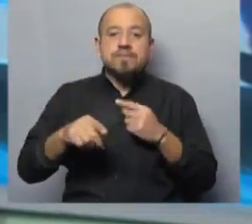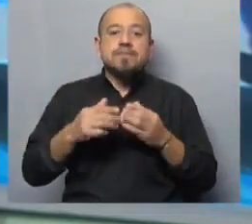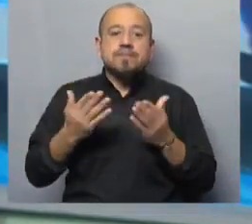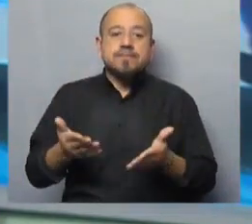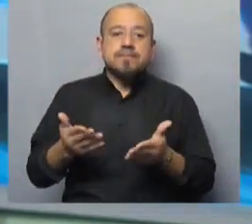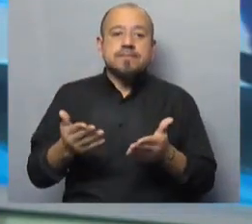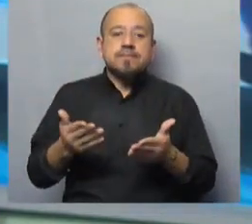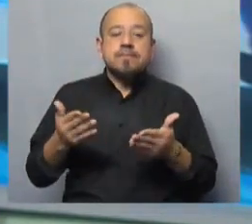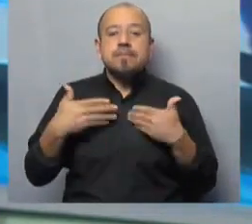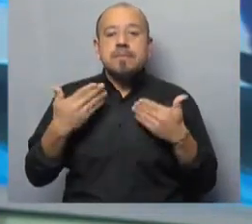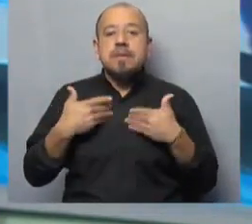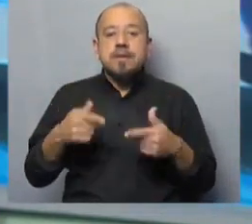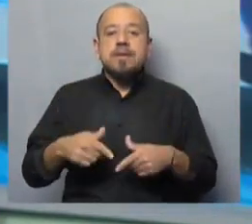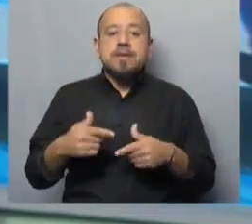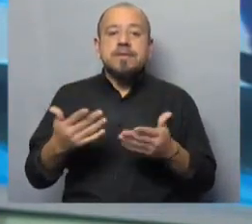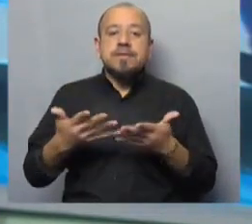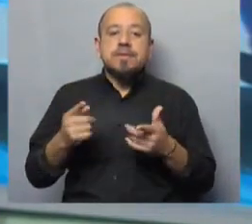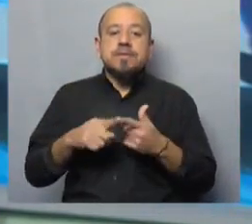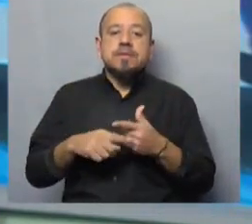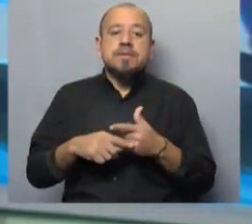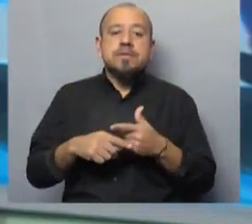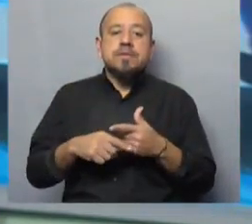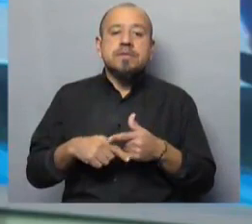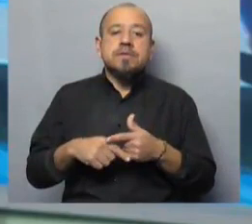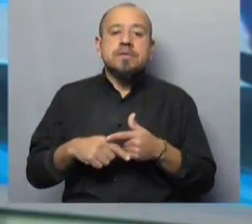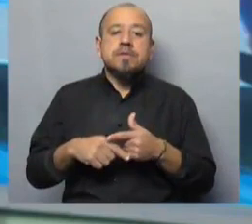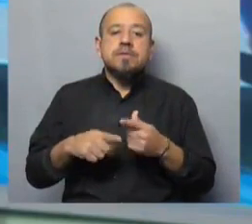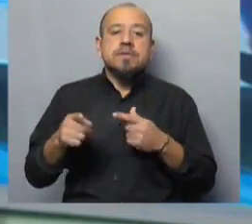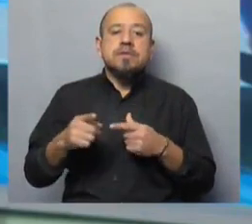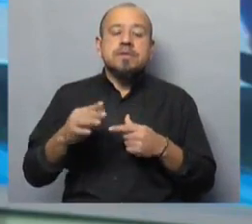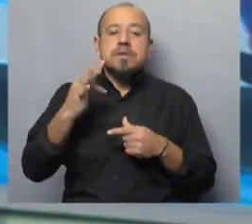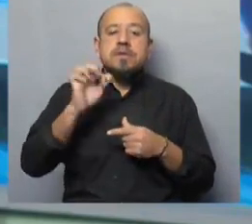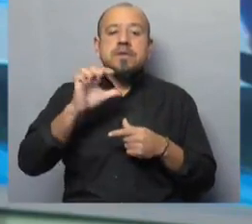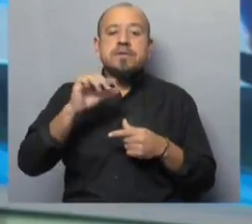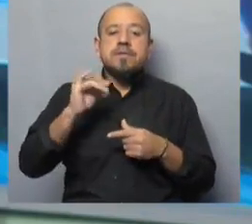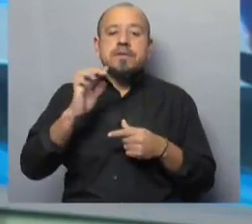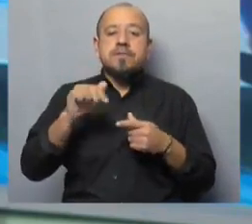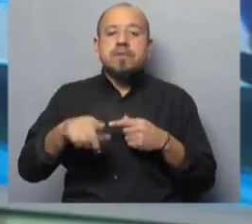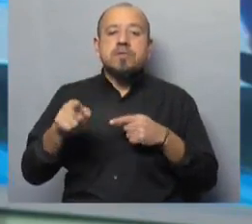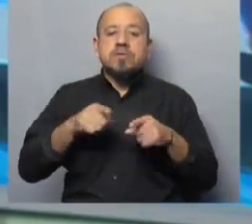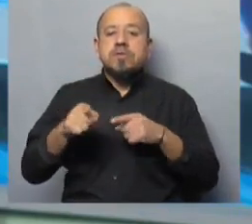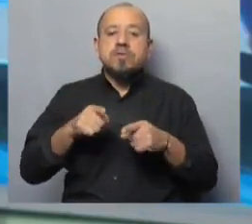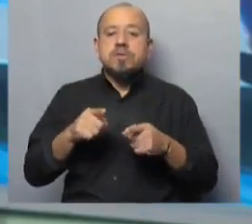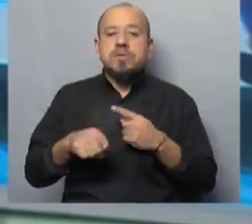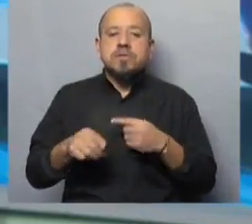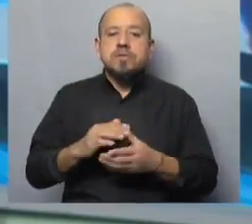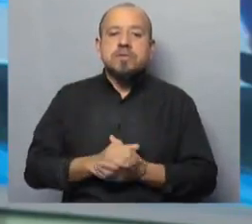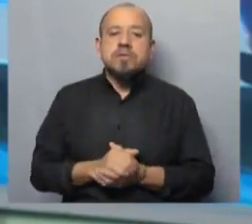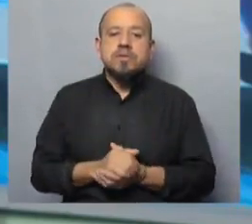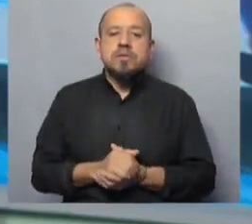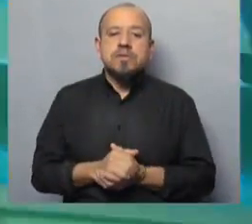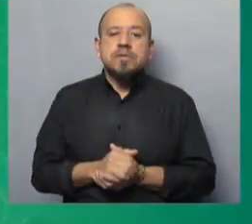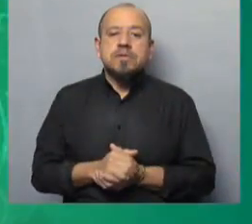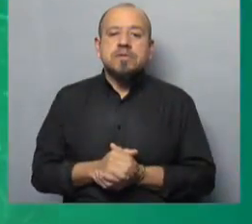nos alegró muchísimo y tenemos el privilegio de estar en línea con felipe y también con su entrenador osvaldo bochi como están